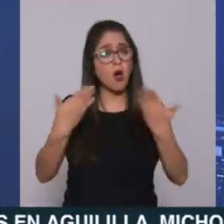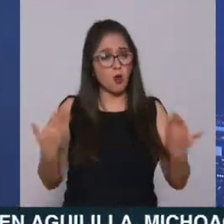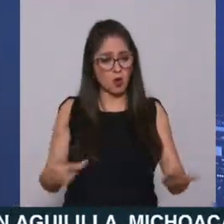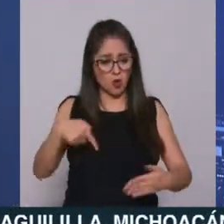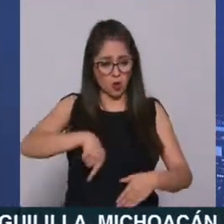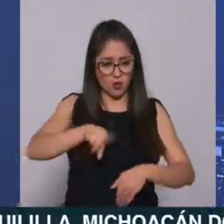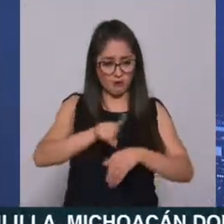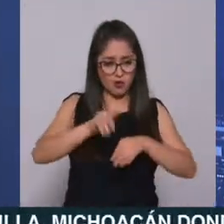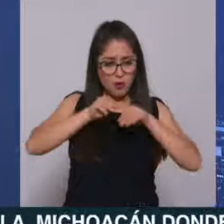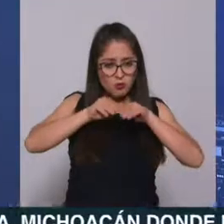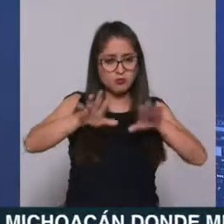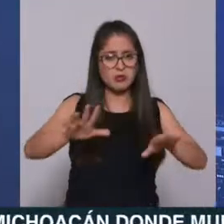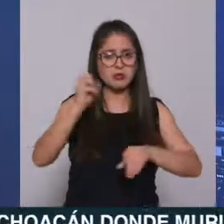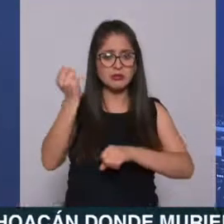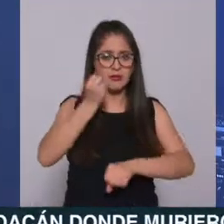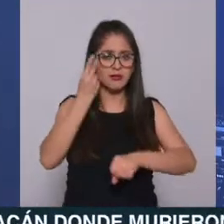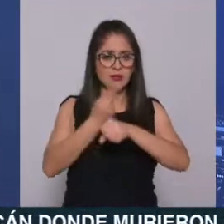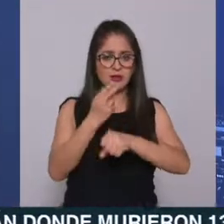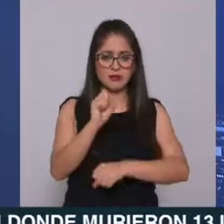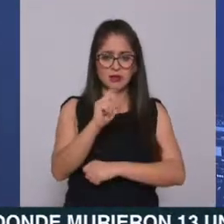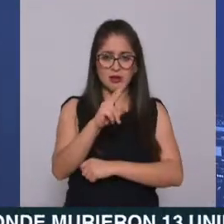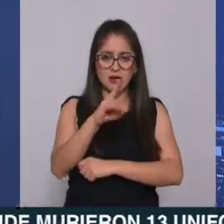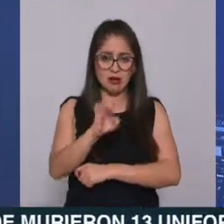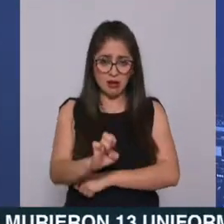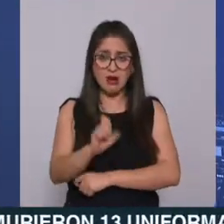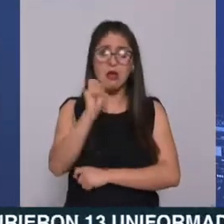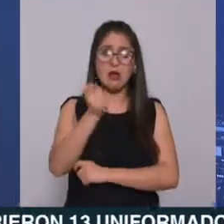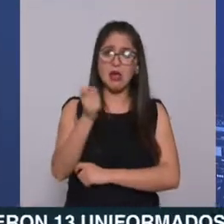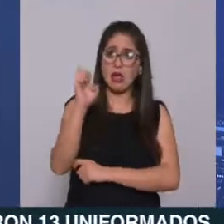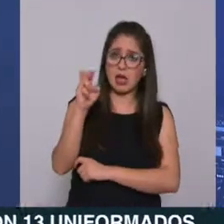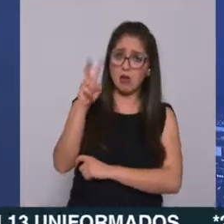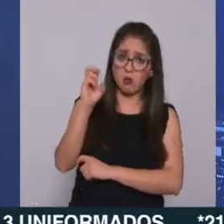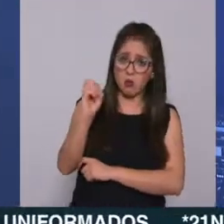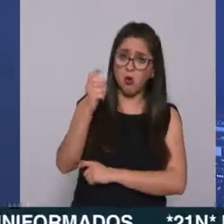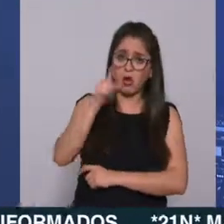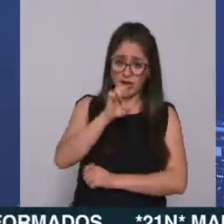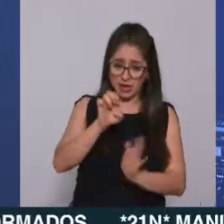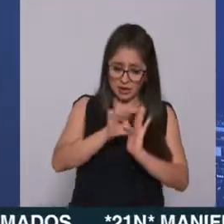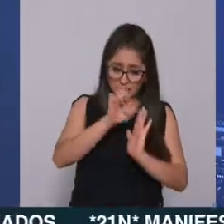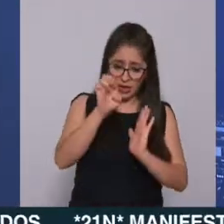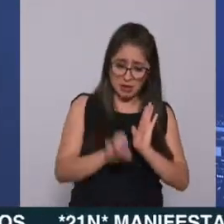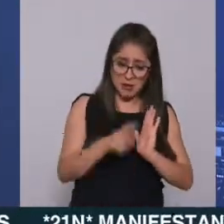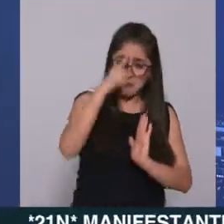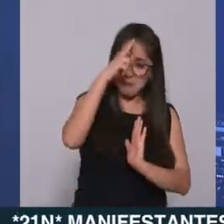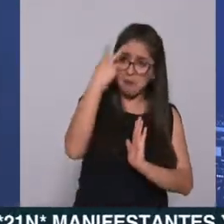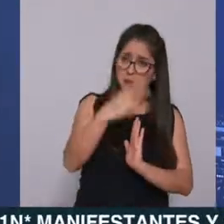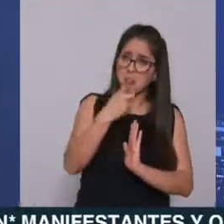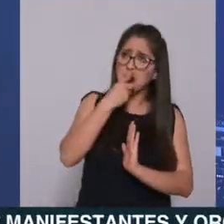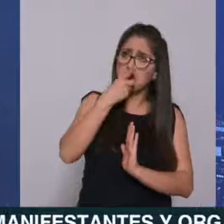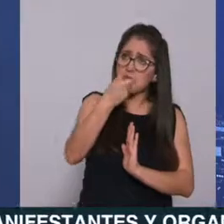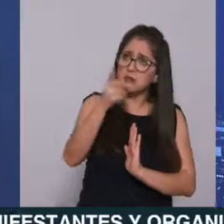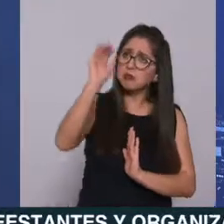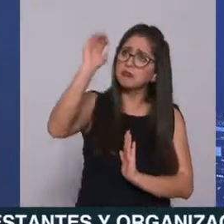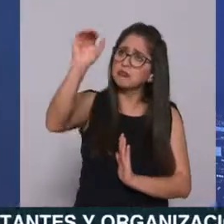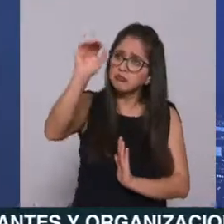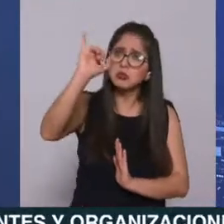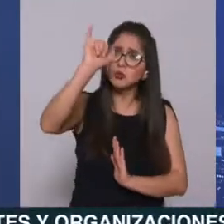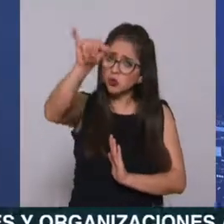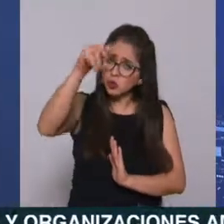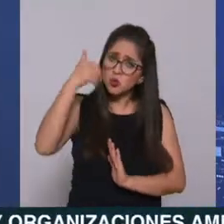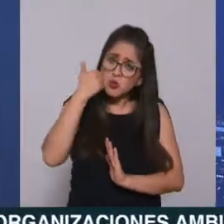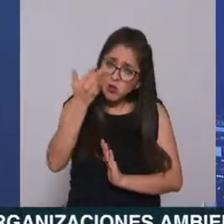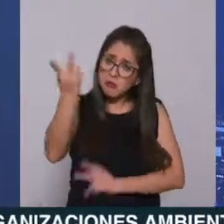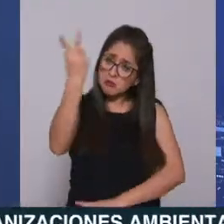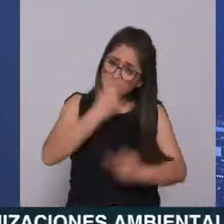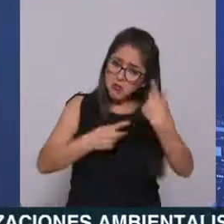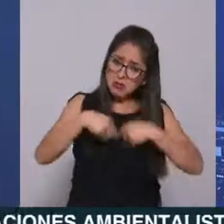que sí había aceptado ya Evo Morales esta solicitud porque ellos le habían ofrecido el asilo, es decir, no era sorpresivo porque ya se